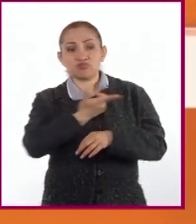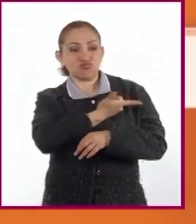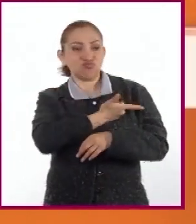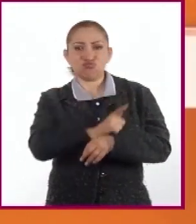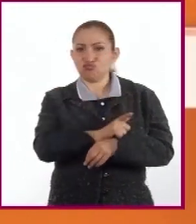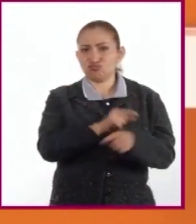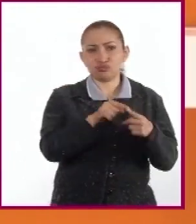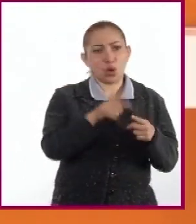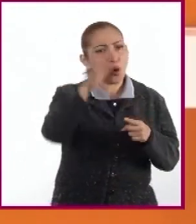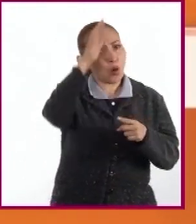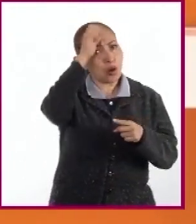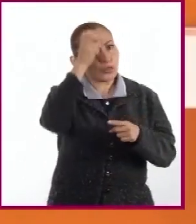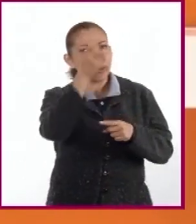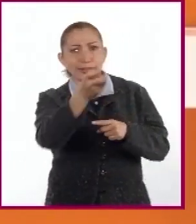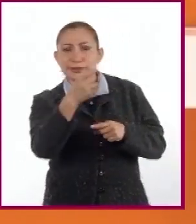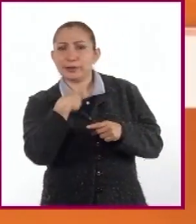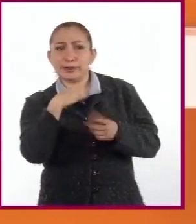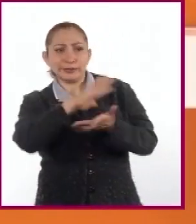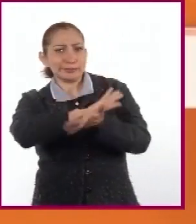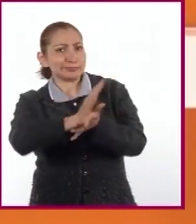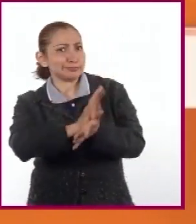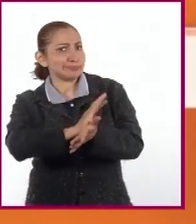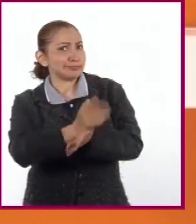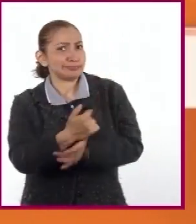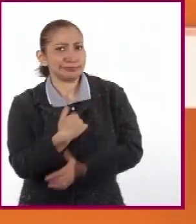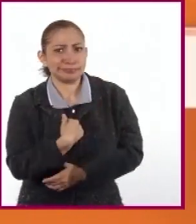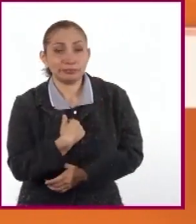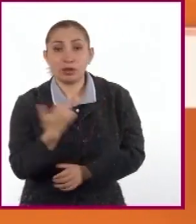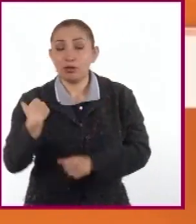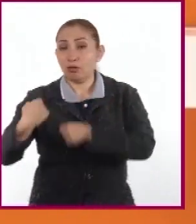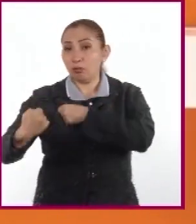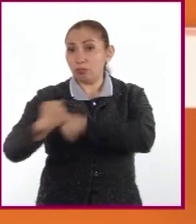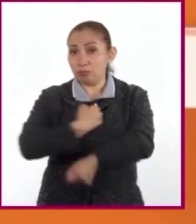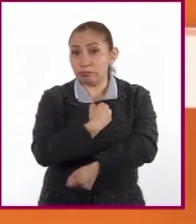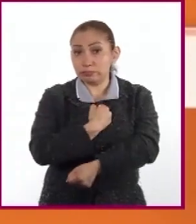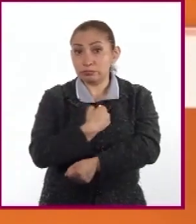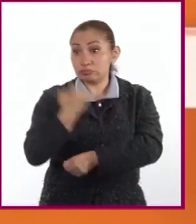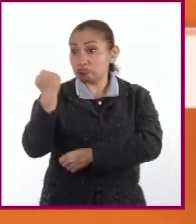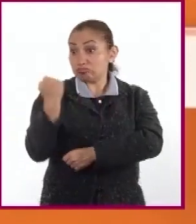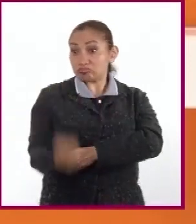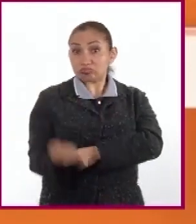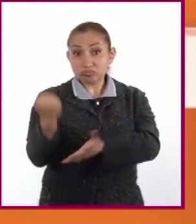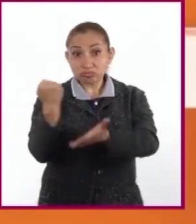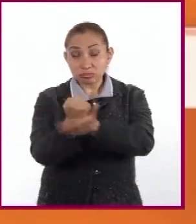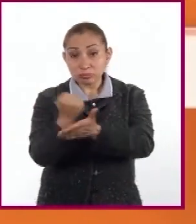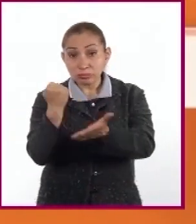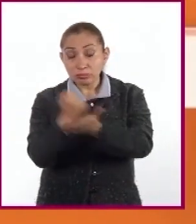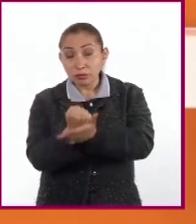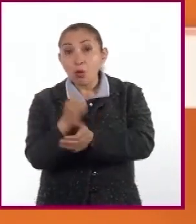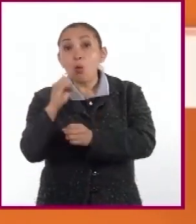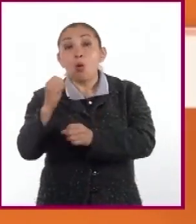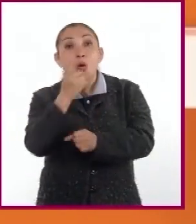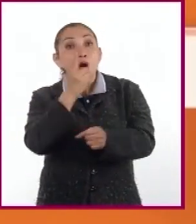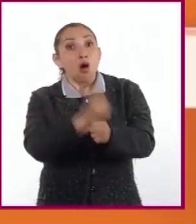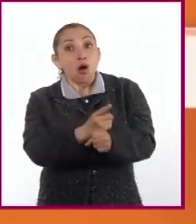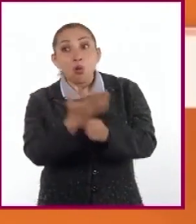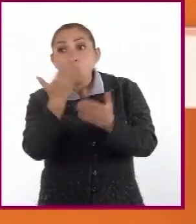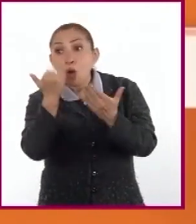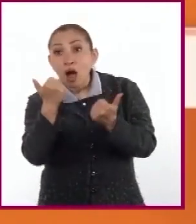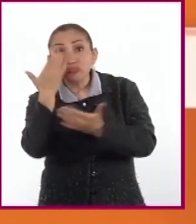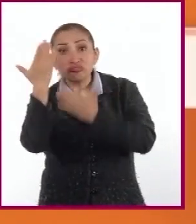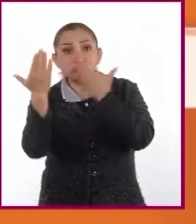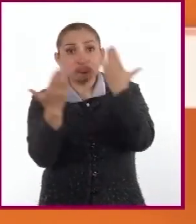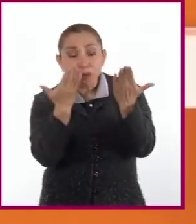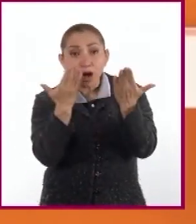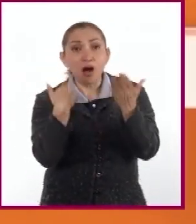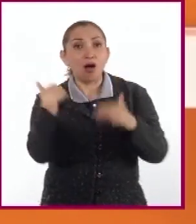o desacuerdo a la discriminación, la violencia, el autoritarismo o la falta de oportunidades para el estudio,